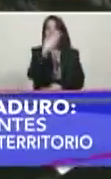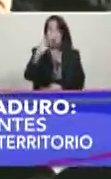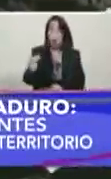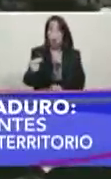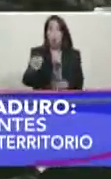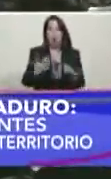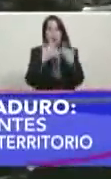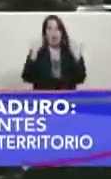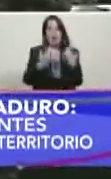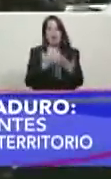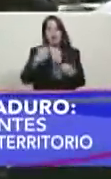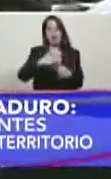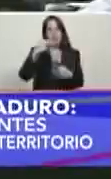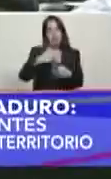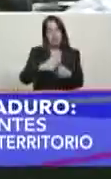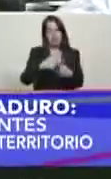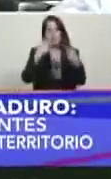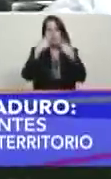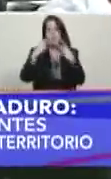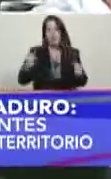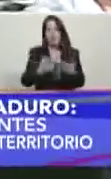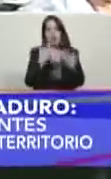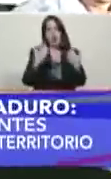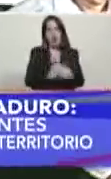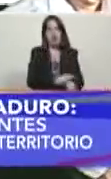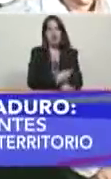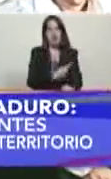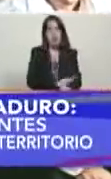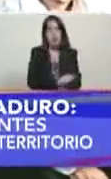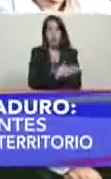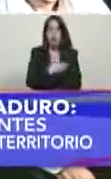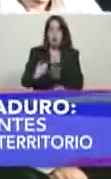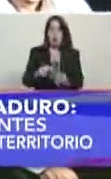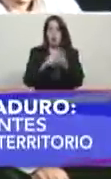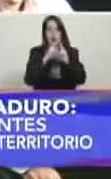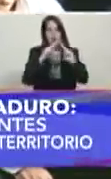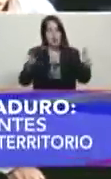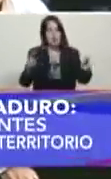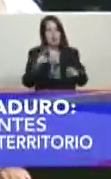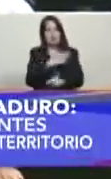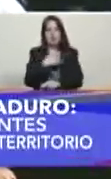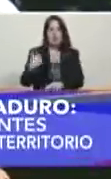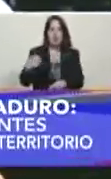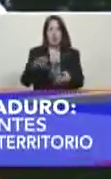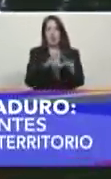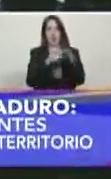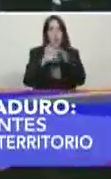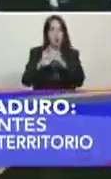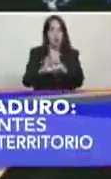petróleo no a la guerra entre hermanos queremos paz paz unión